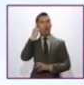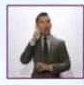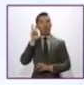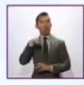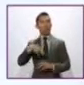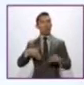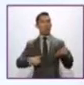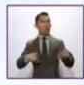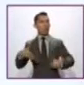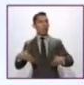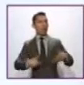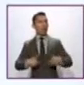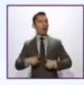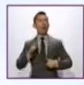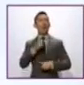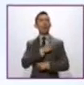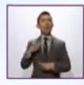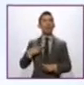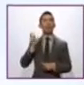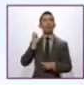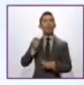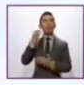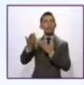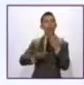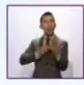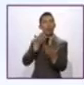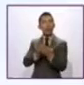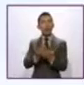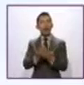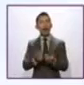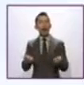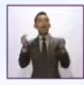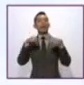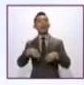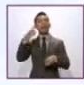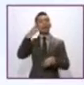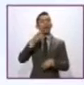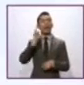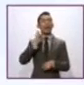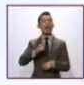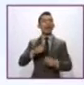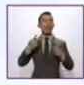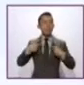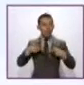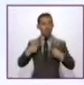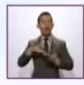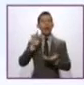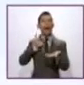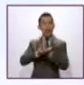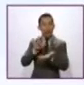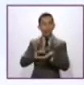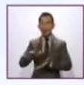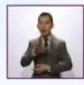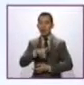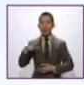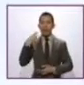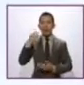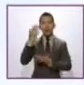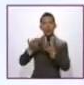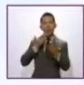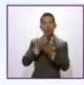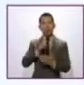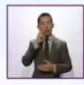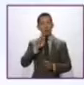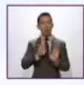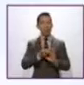Venimos aquí a ser propositivos, venimos aquí a estar dando a nuestra gente queretana propuestas, y yo te veo